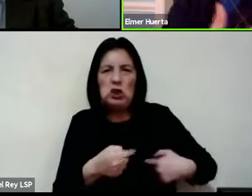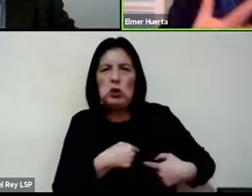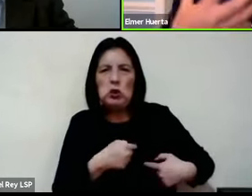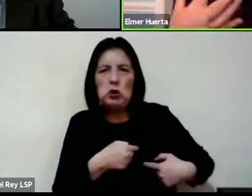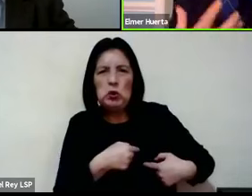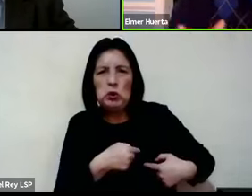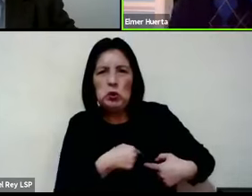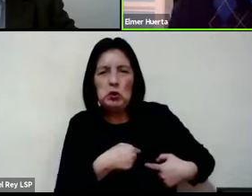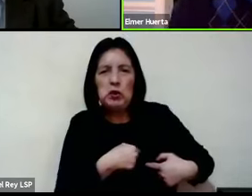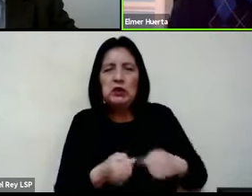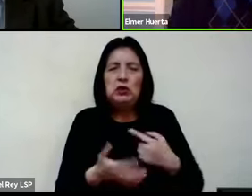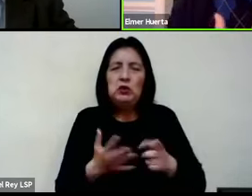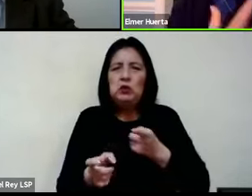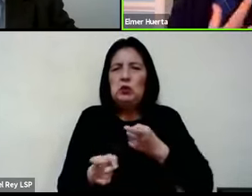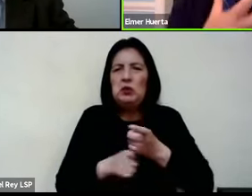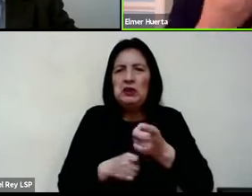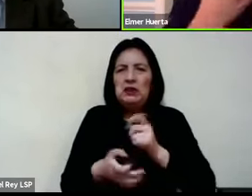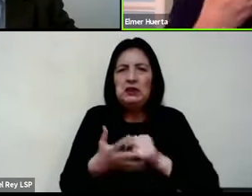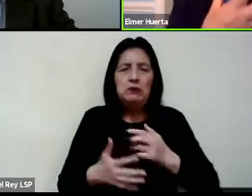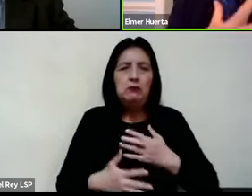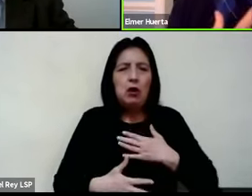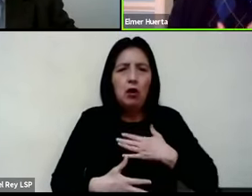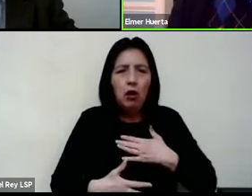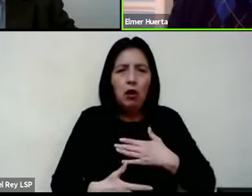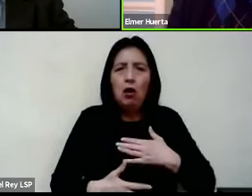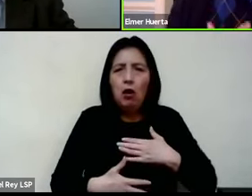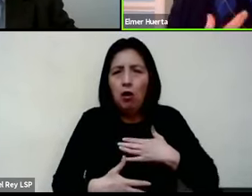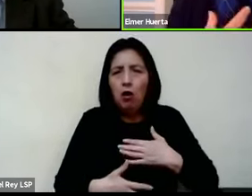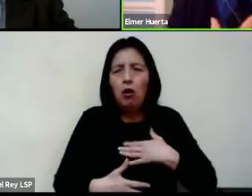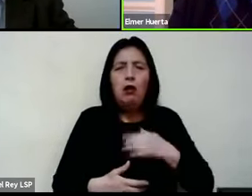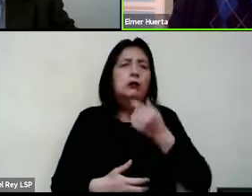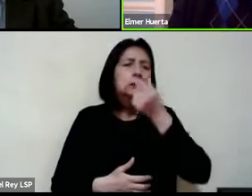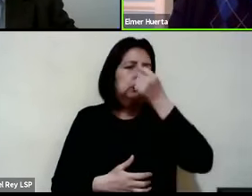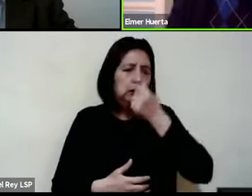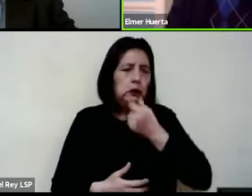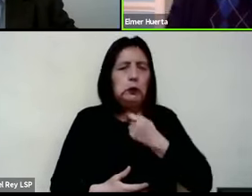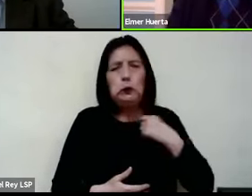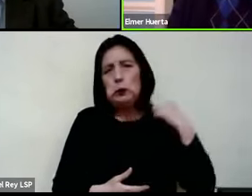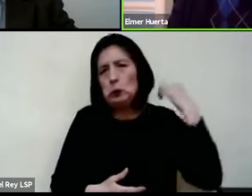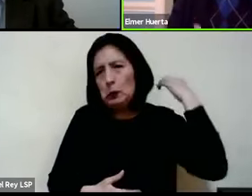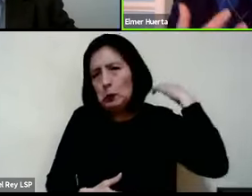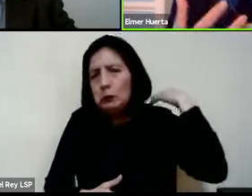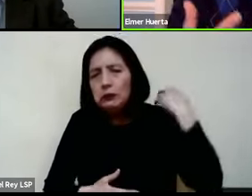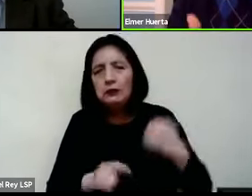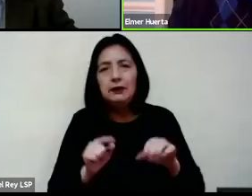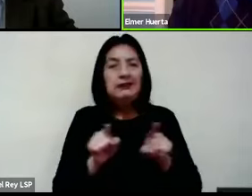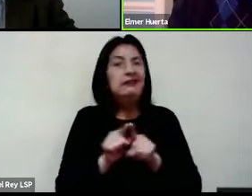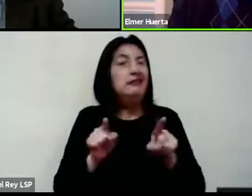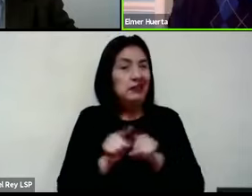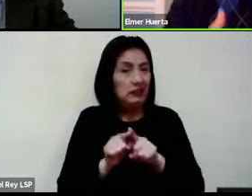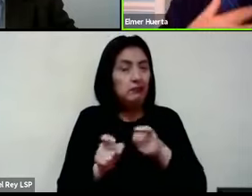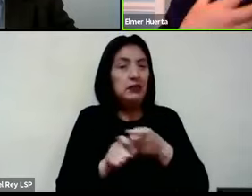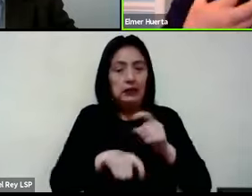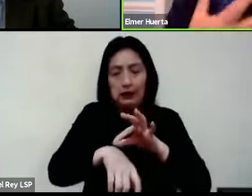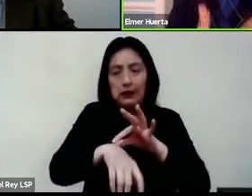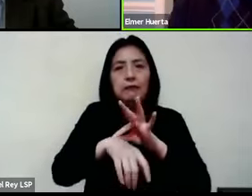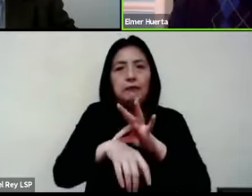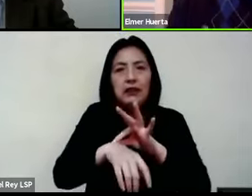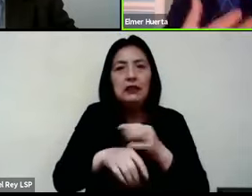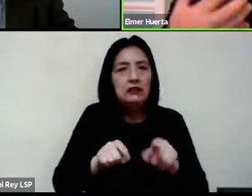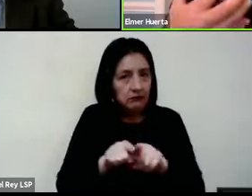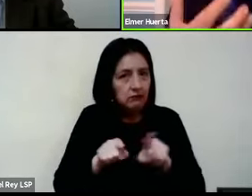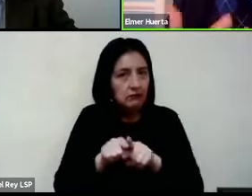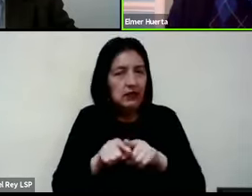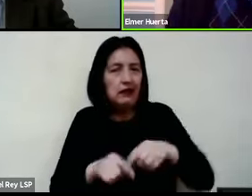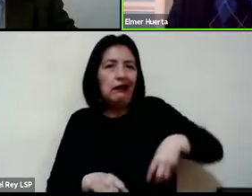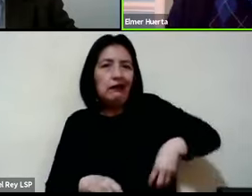directamente, ataca el sistema respiratorio, las vías respiratorias, los pulmones, pero también ataca la piel, ataca al